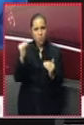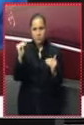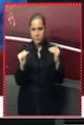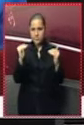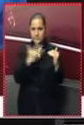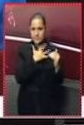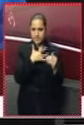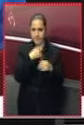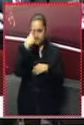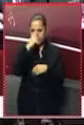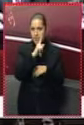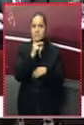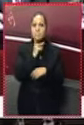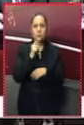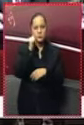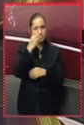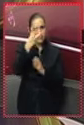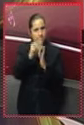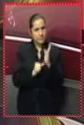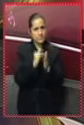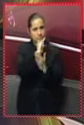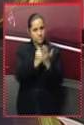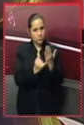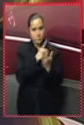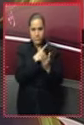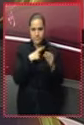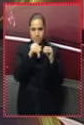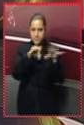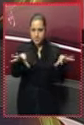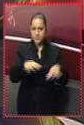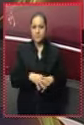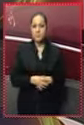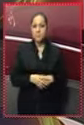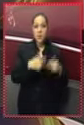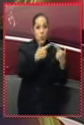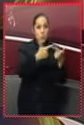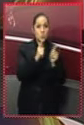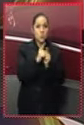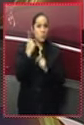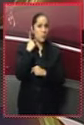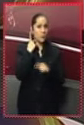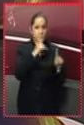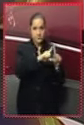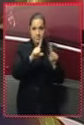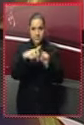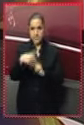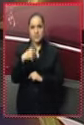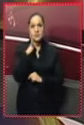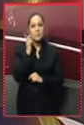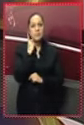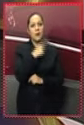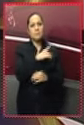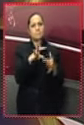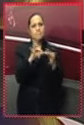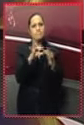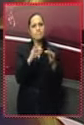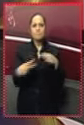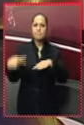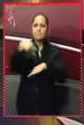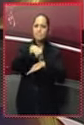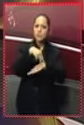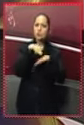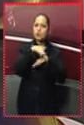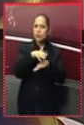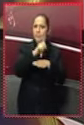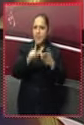los Ingresos Petroleros. Las fracciones parlamentarias en el Palacio Legislativo de San Lázaro después fijaron su postura en tribuna respecto a la ley